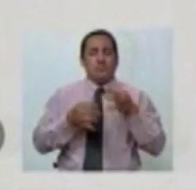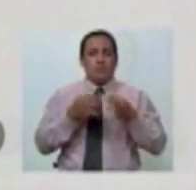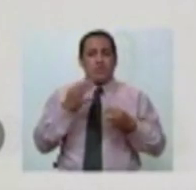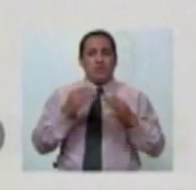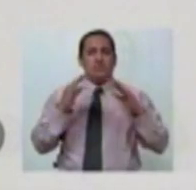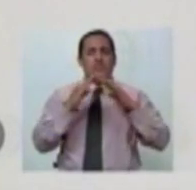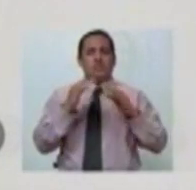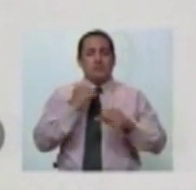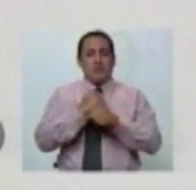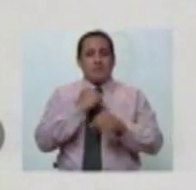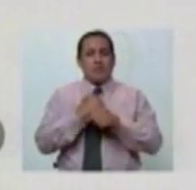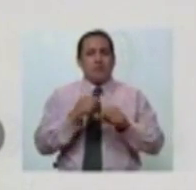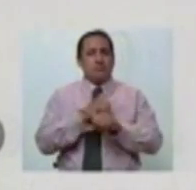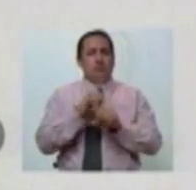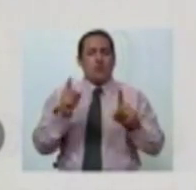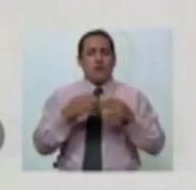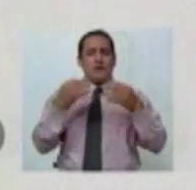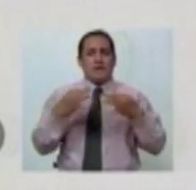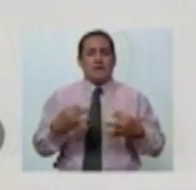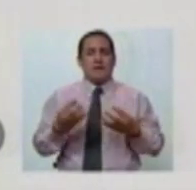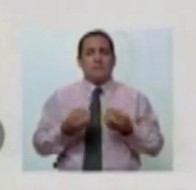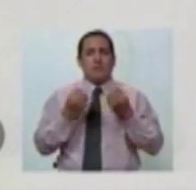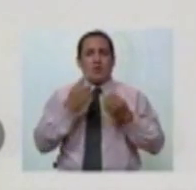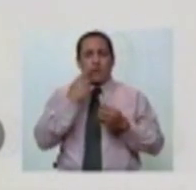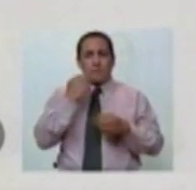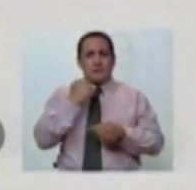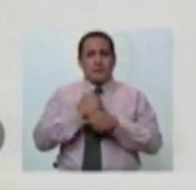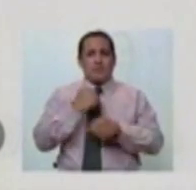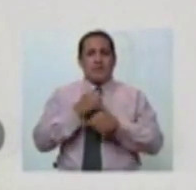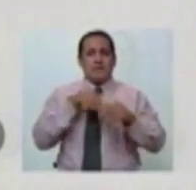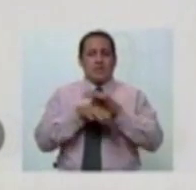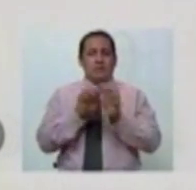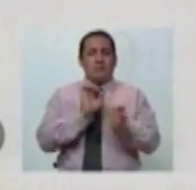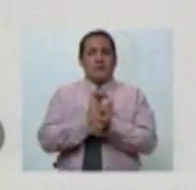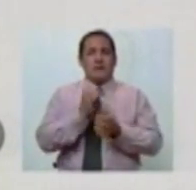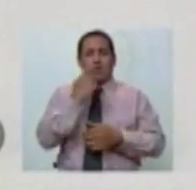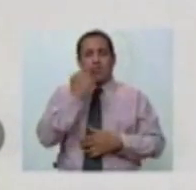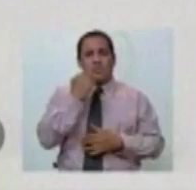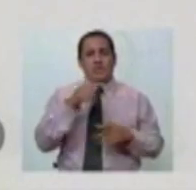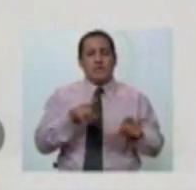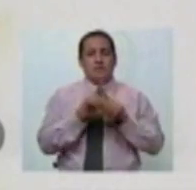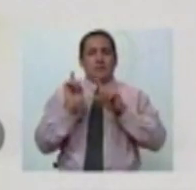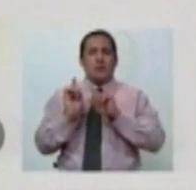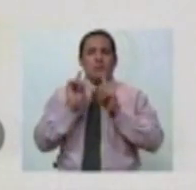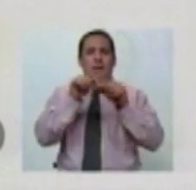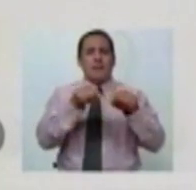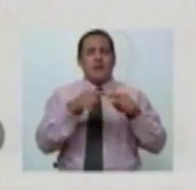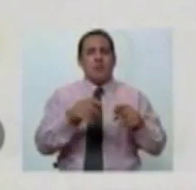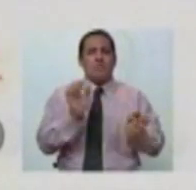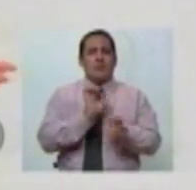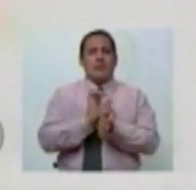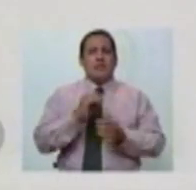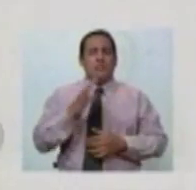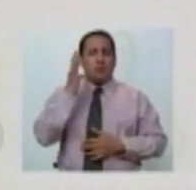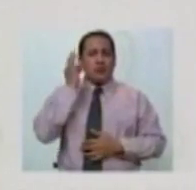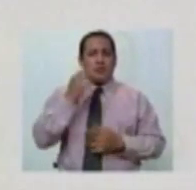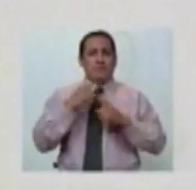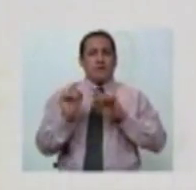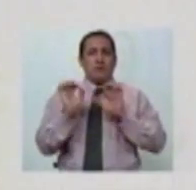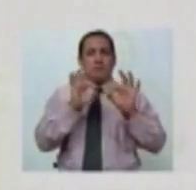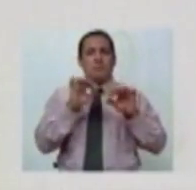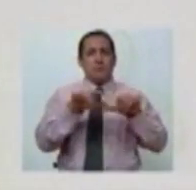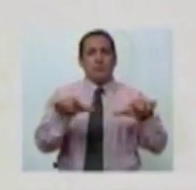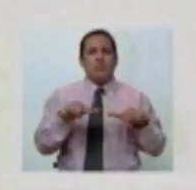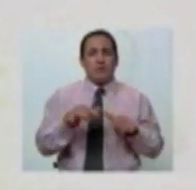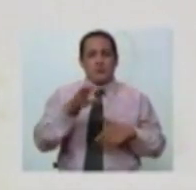su lugar de trabajo no original, porque él trabajaba originalmente en un penal de varones y lo trasladan a un penal de mujeres, pero sí en la